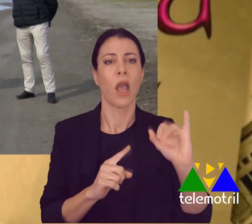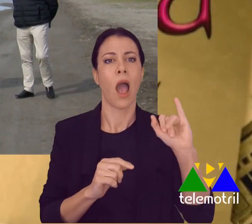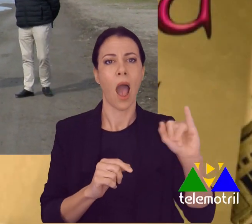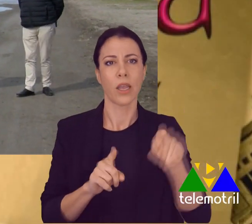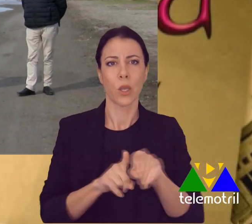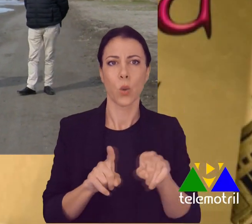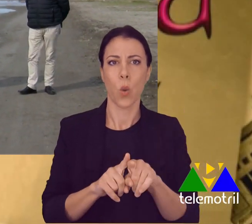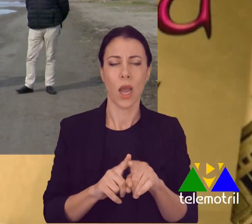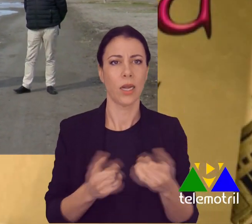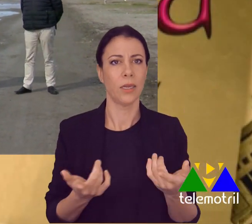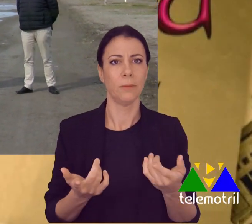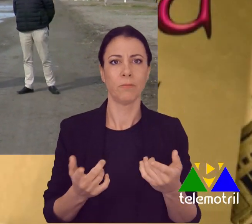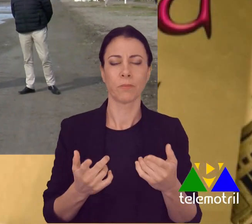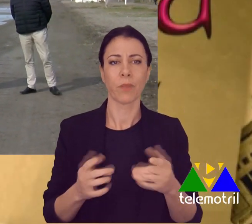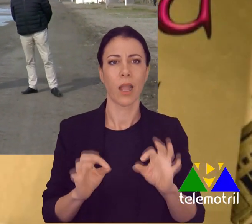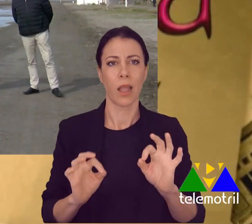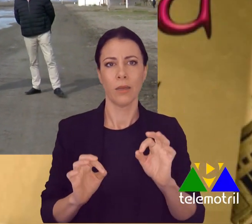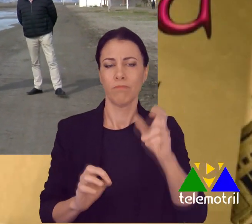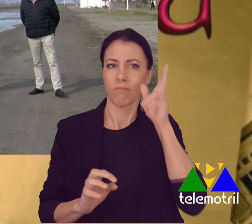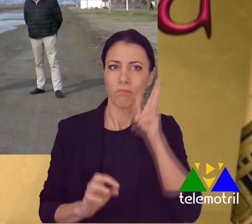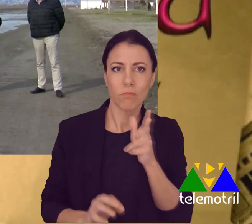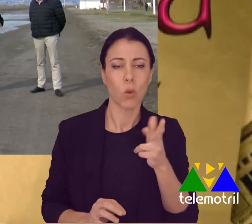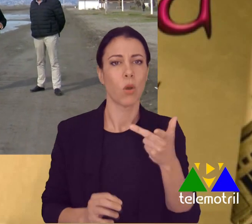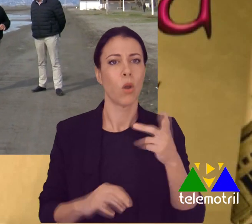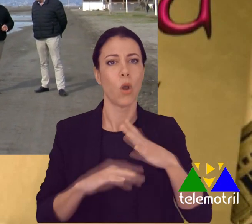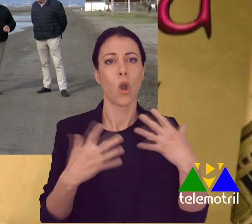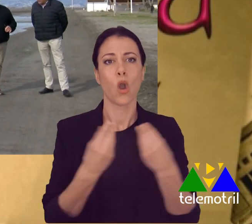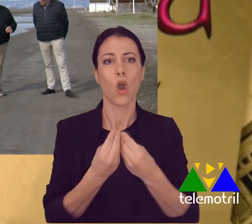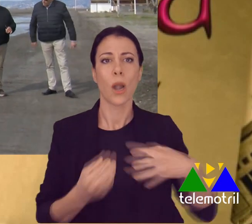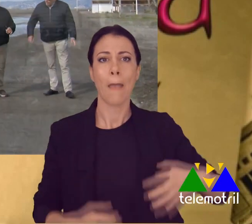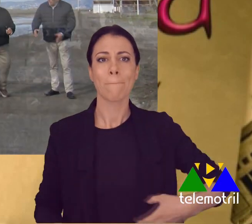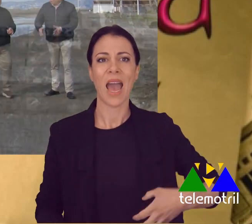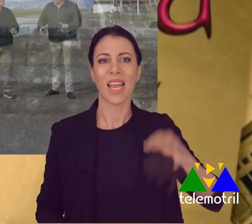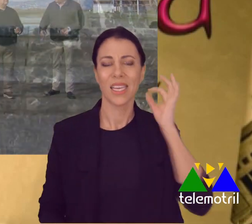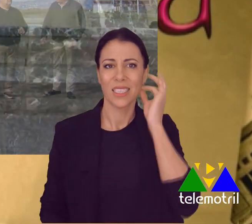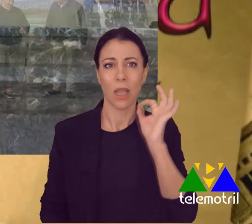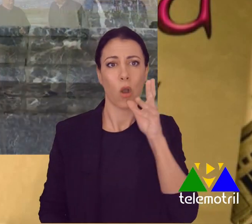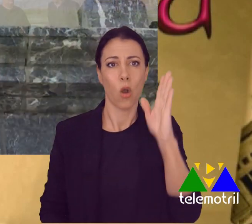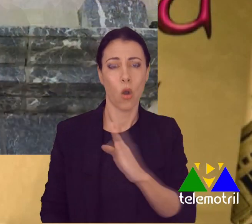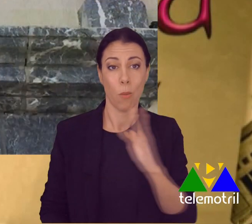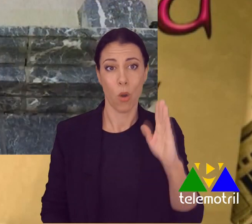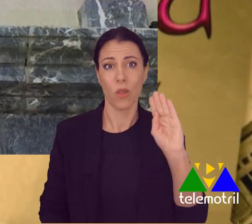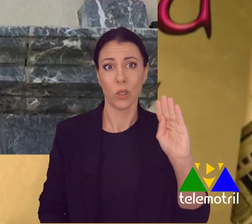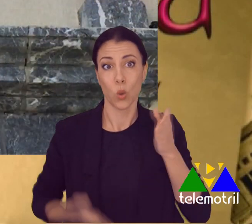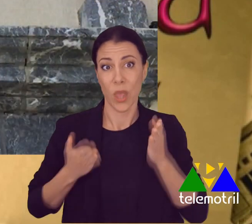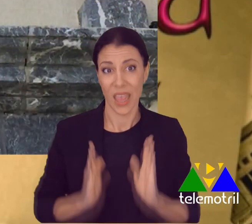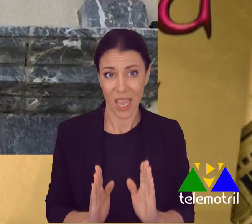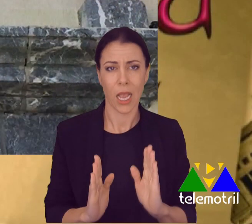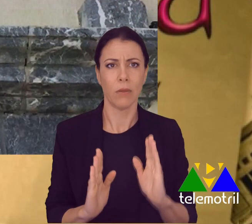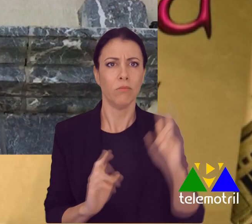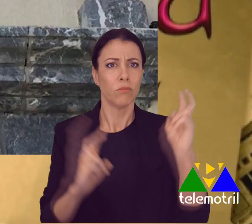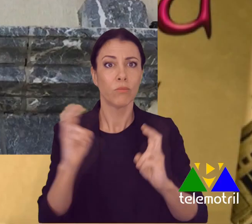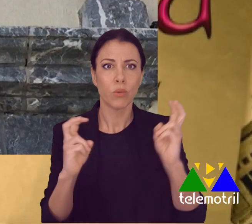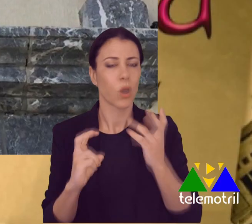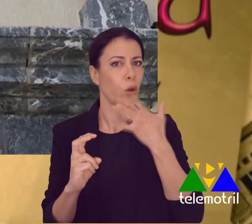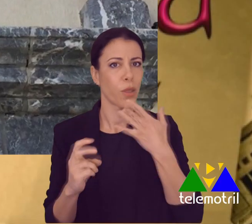nobleza, y los Contreras emparentaron con los marqueses del Garinejo por la boda de su hija,